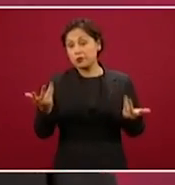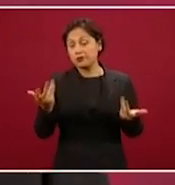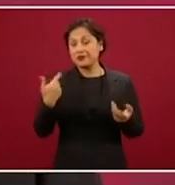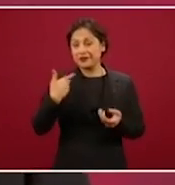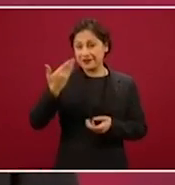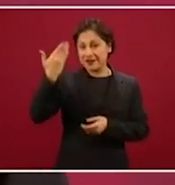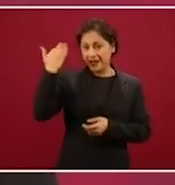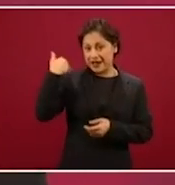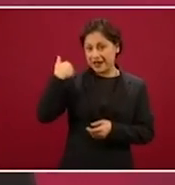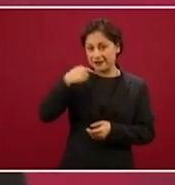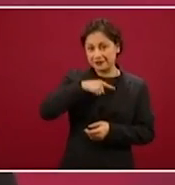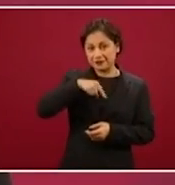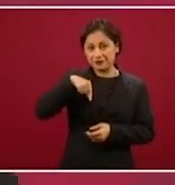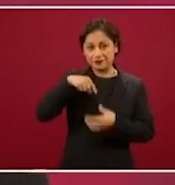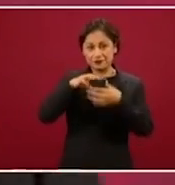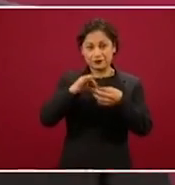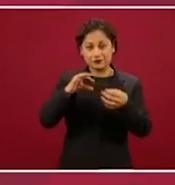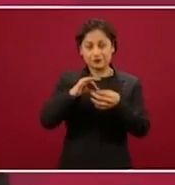juzgar